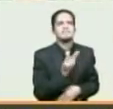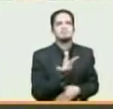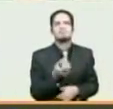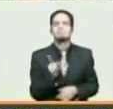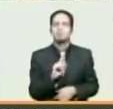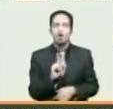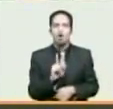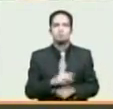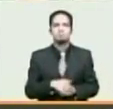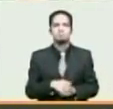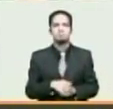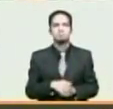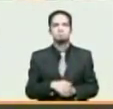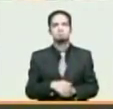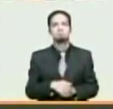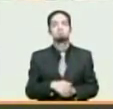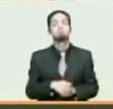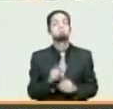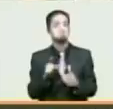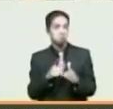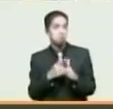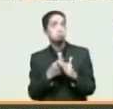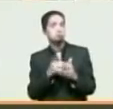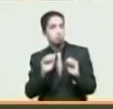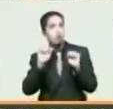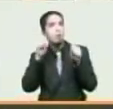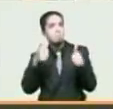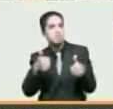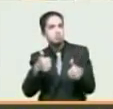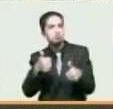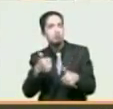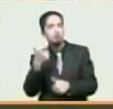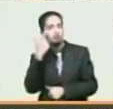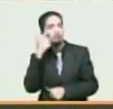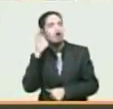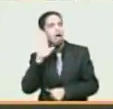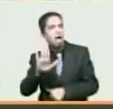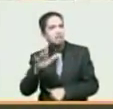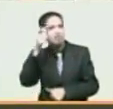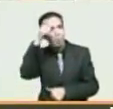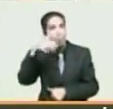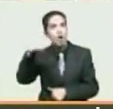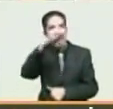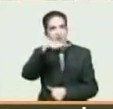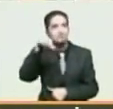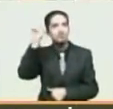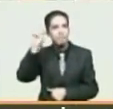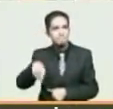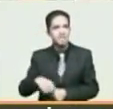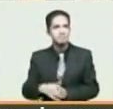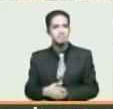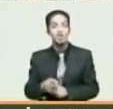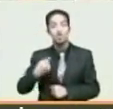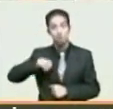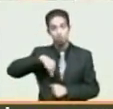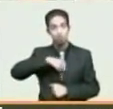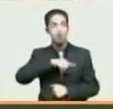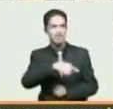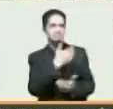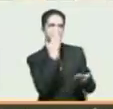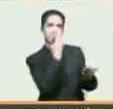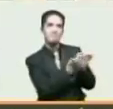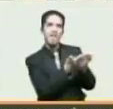Bueno, comenzó una venganza del pueblo también. Acá nos vinimos un 4 de agosto. Nos paramos aquí frente a Bolívar, ¿recuerdan?